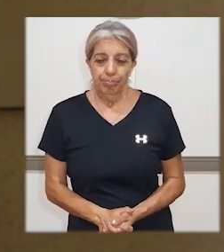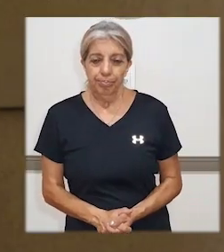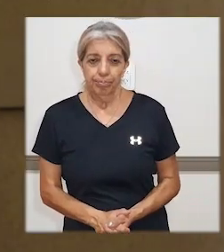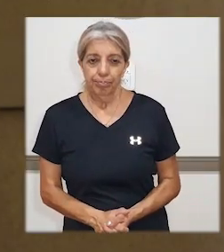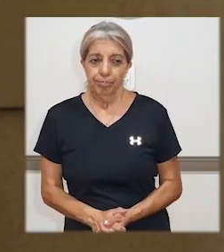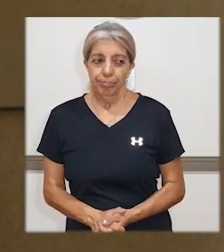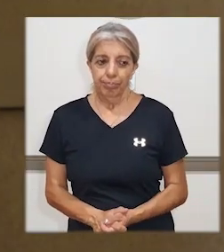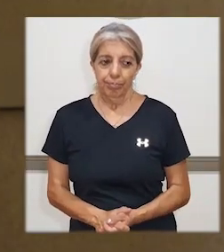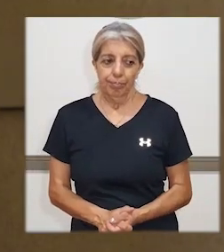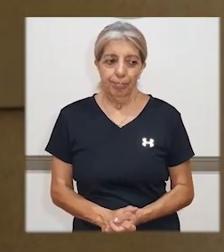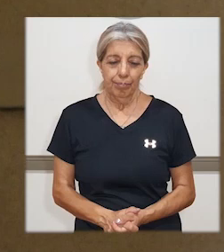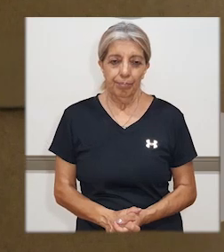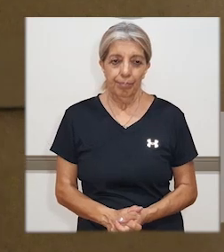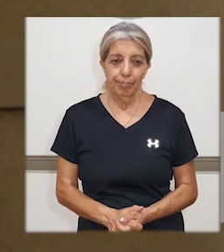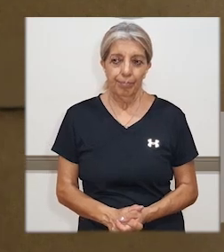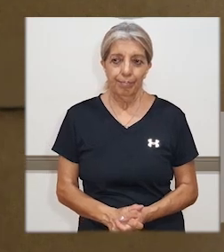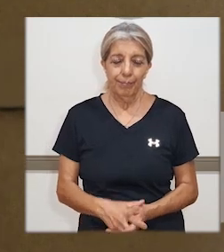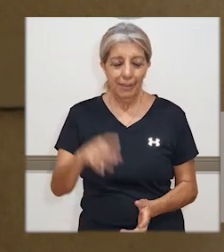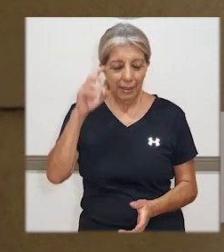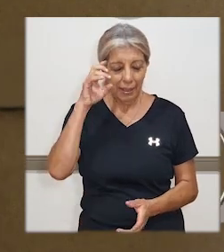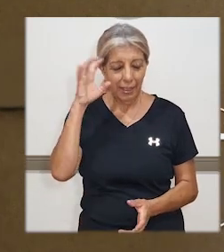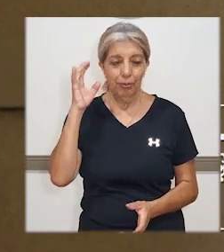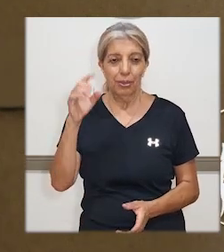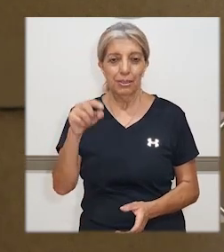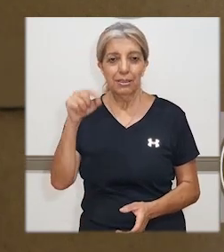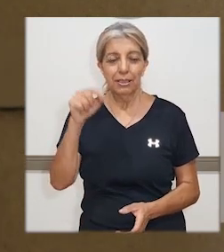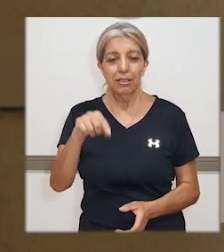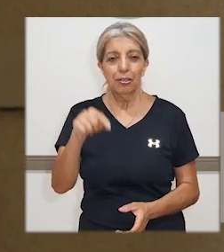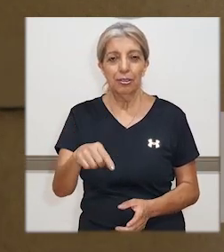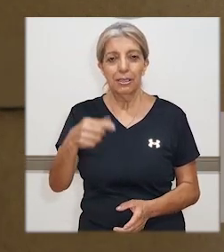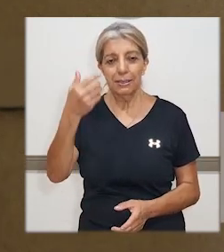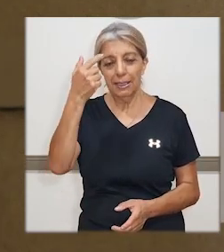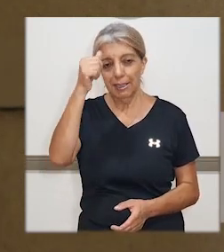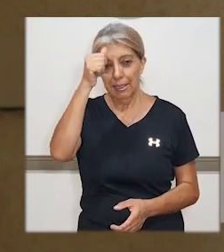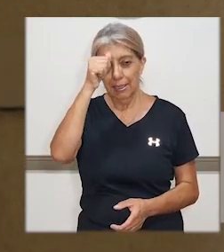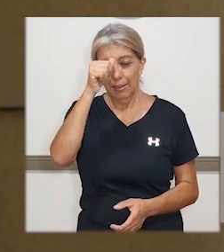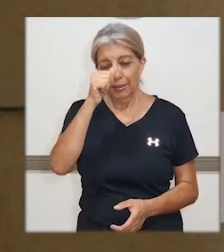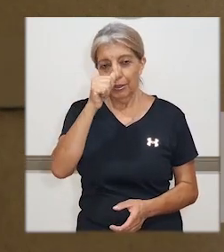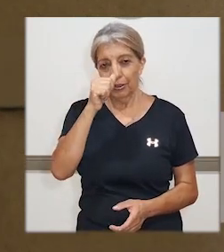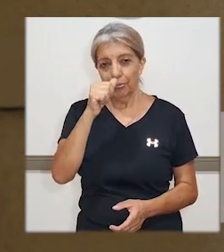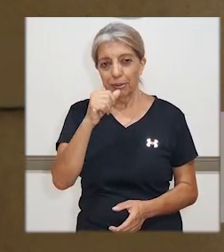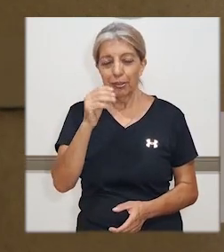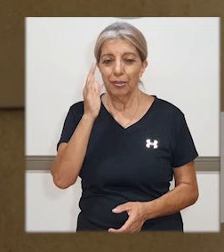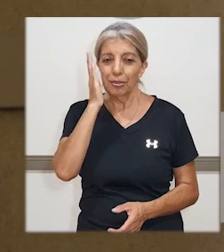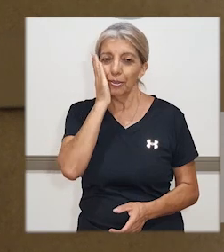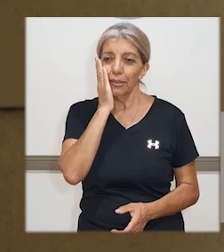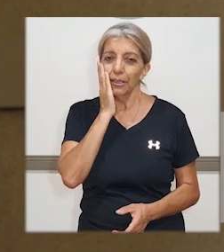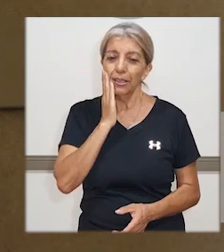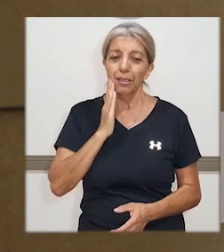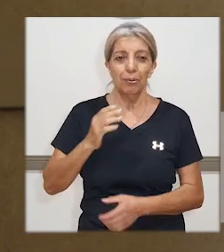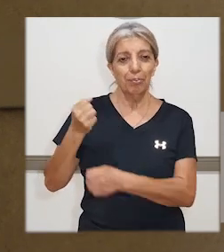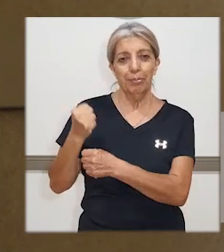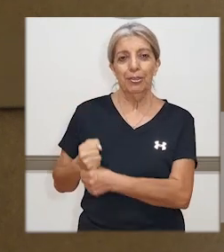Estamos celebrando, como decíamos, el Domingo del Buen Pastor. Jesús se presenta como el buen pastor de las